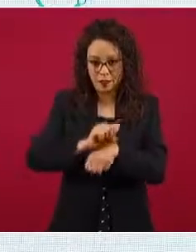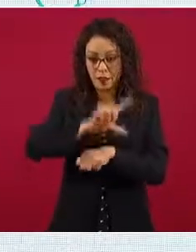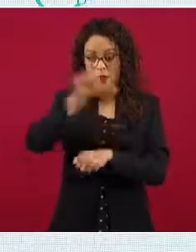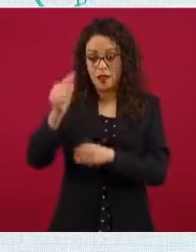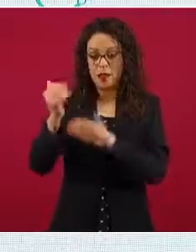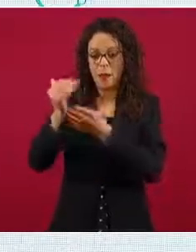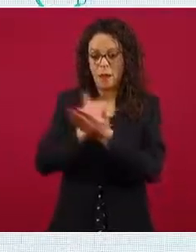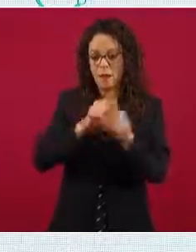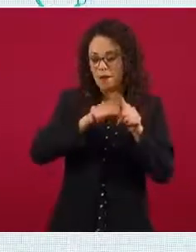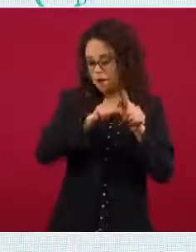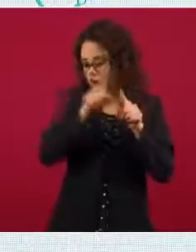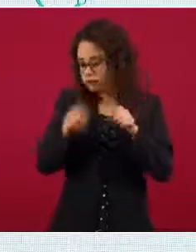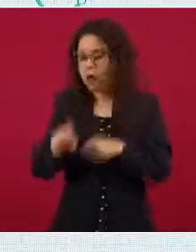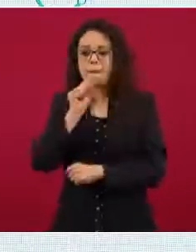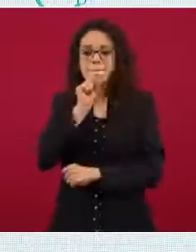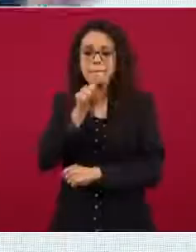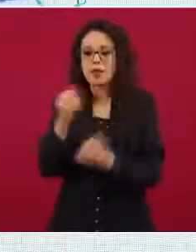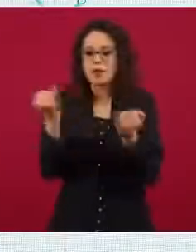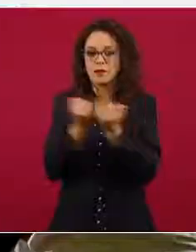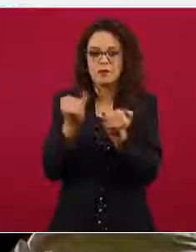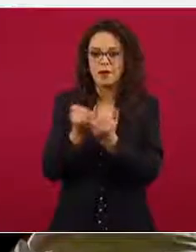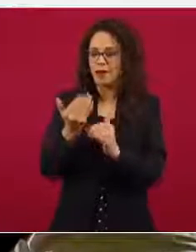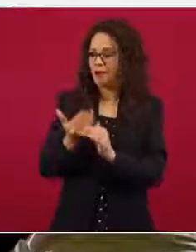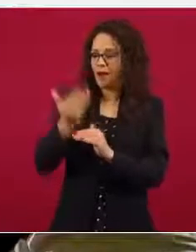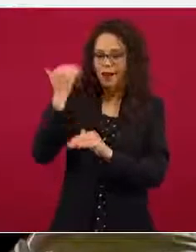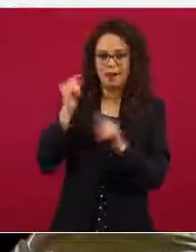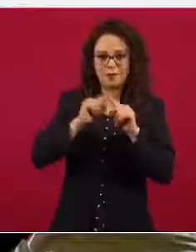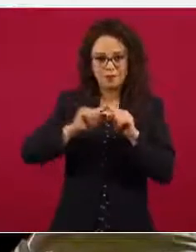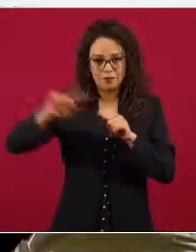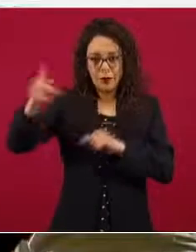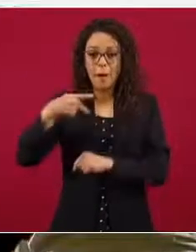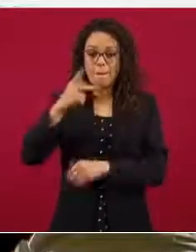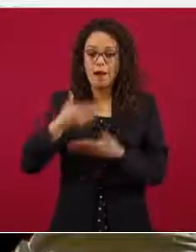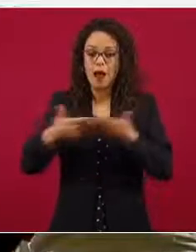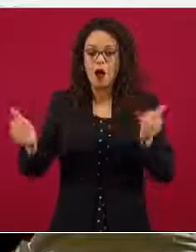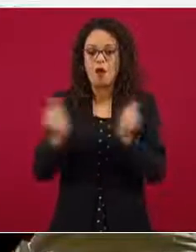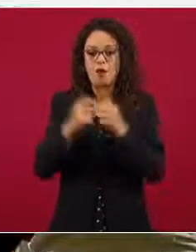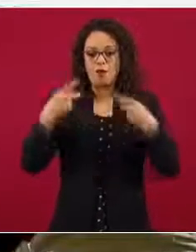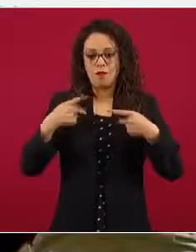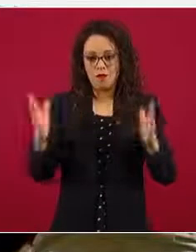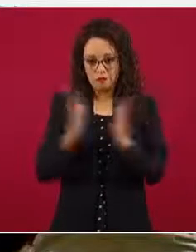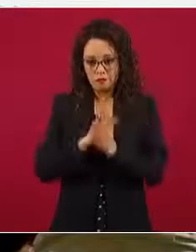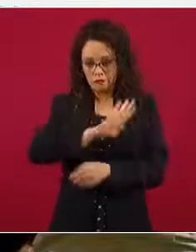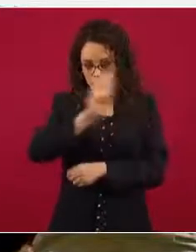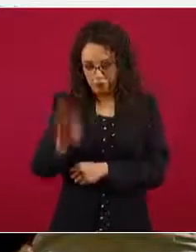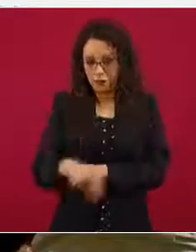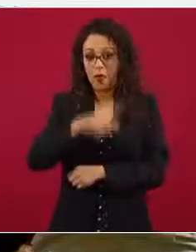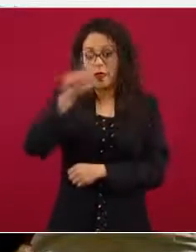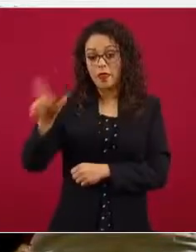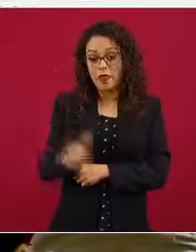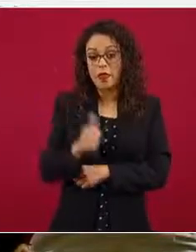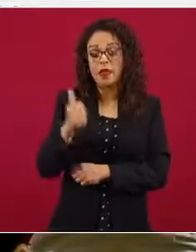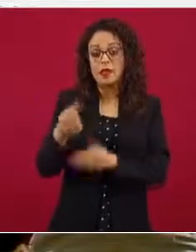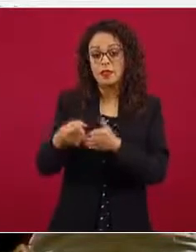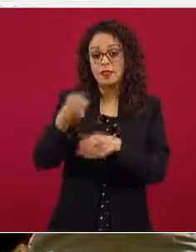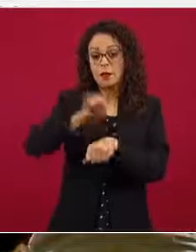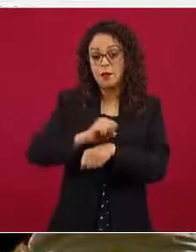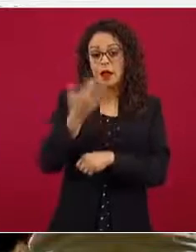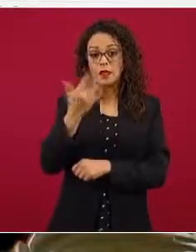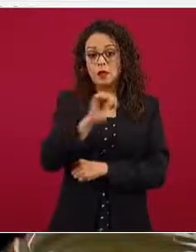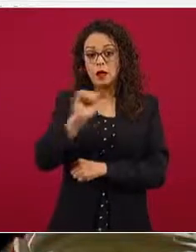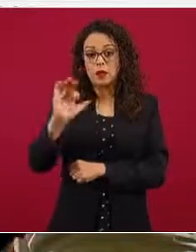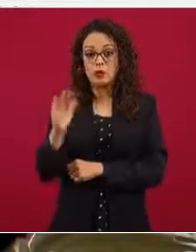en la mortalidad, y a partir de octubre ha seguido aumentando al momento de la semana 50 a la 51, con un